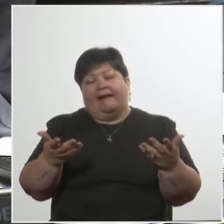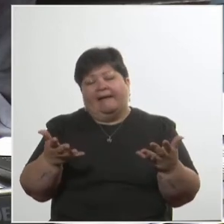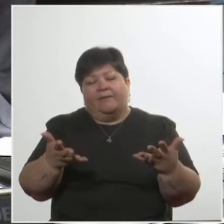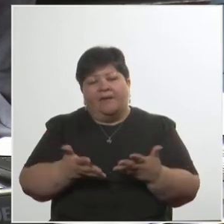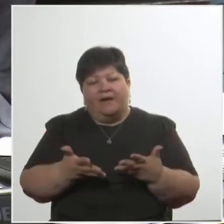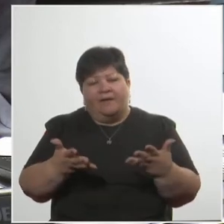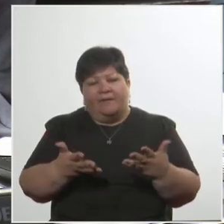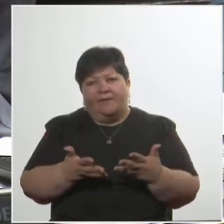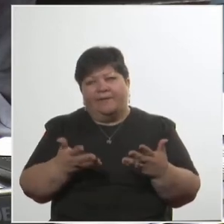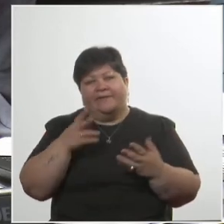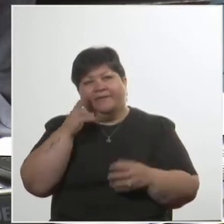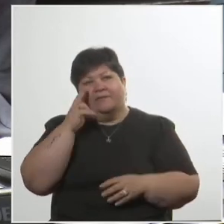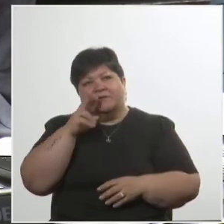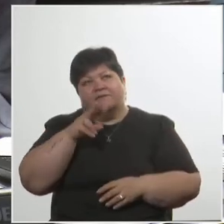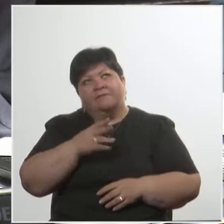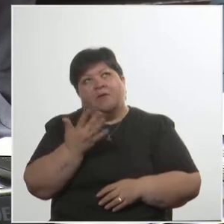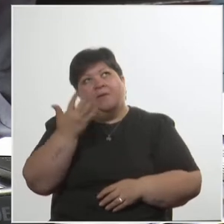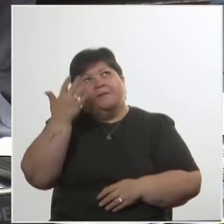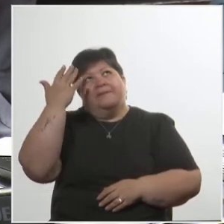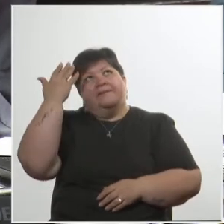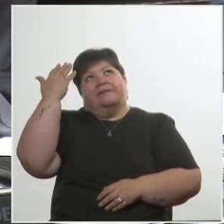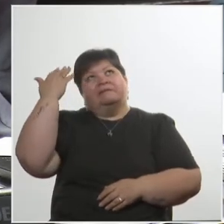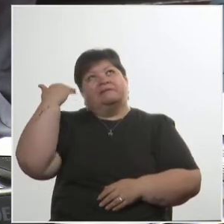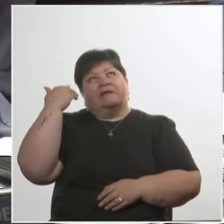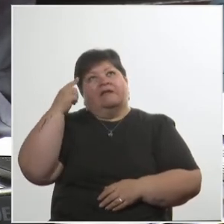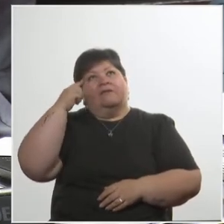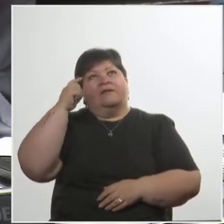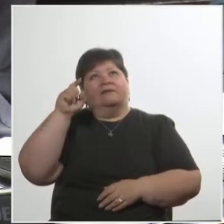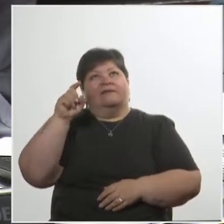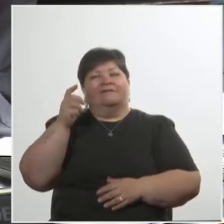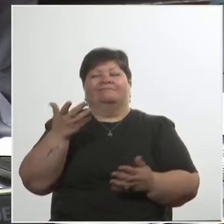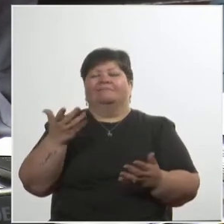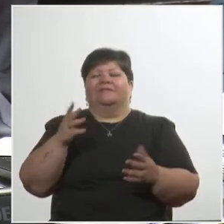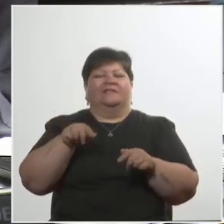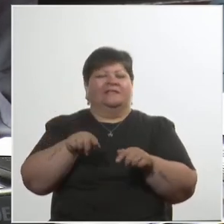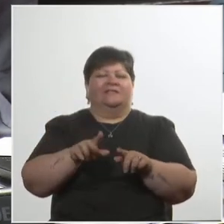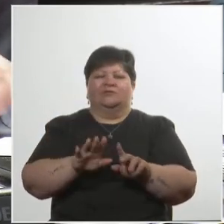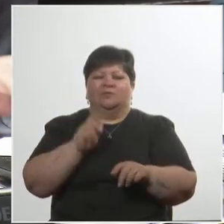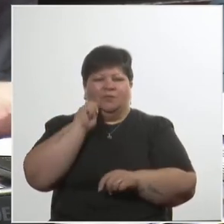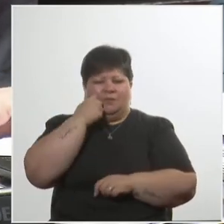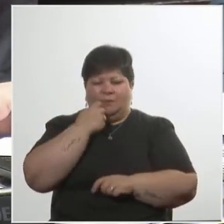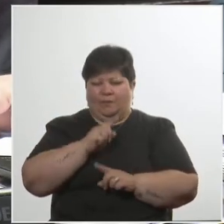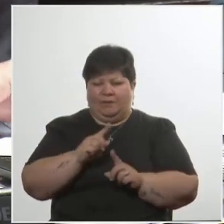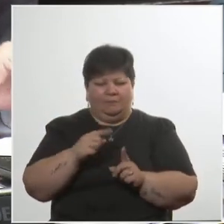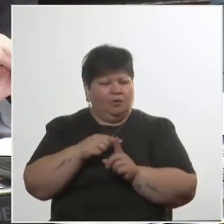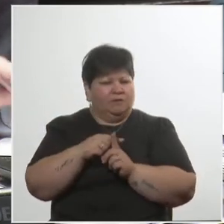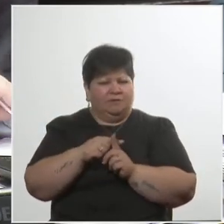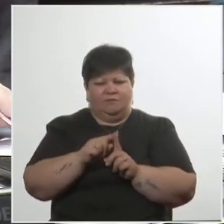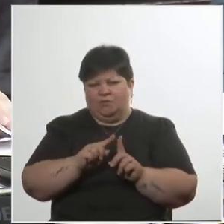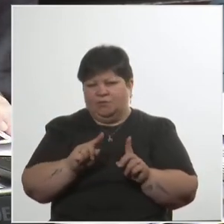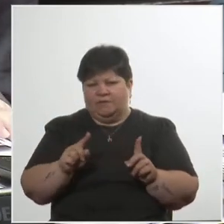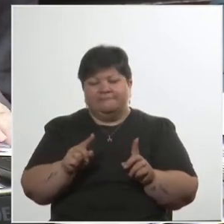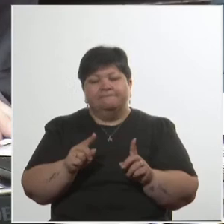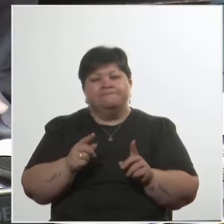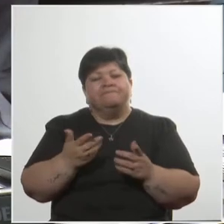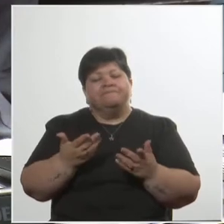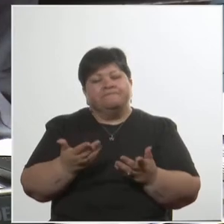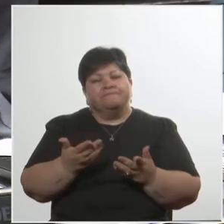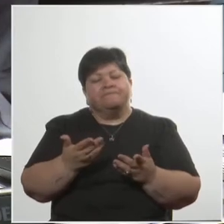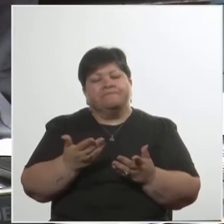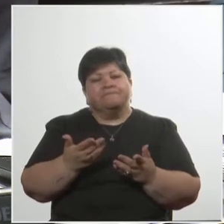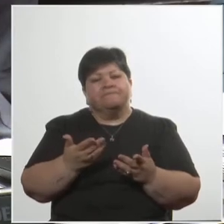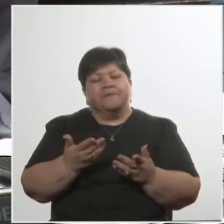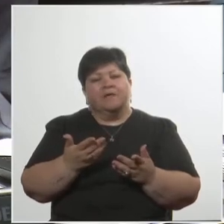pero todas todas estas personas que fueron violentadas en sus derechos humanos como bien lo reconoció en una